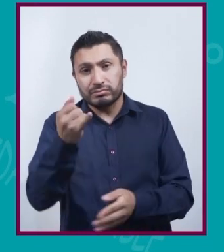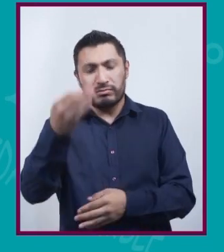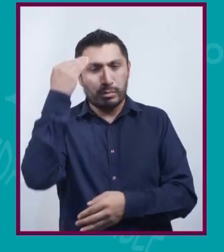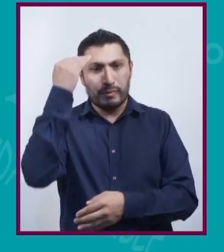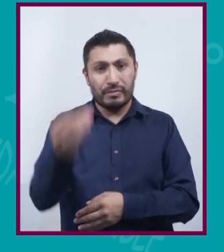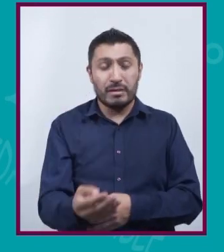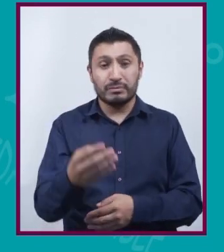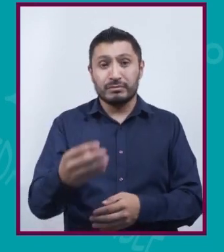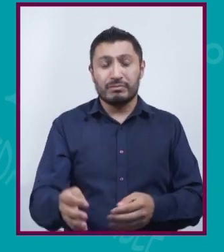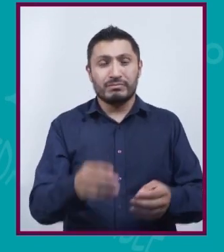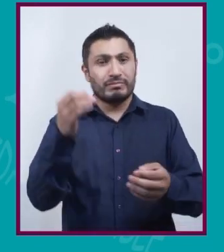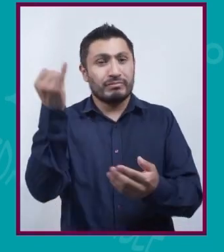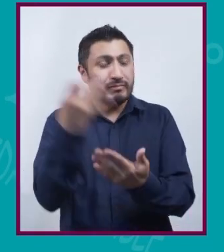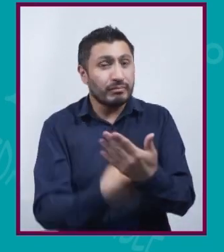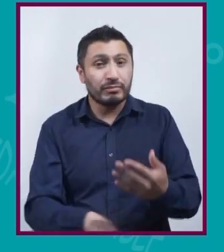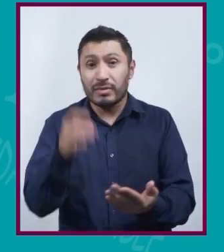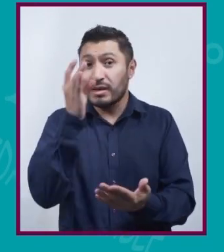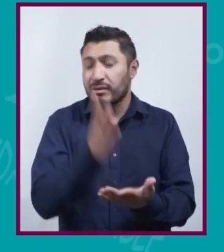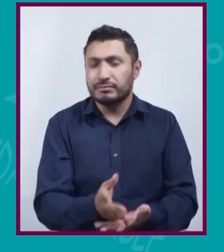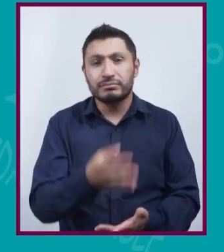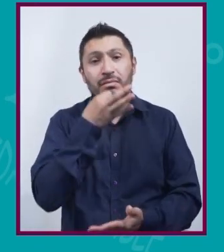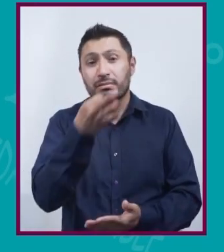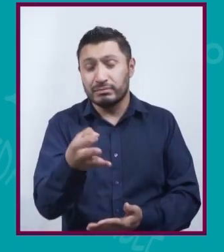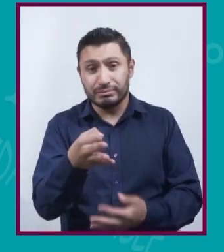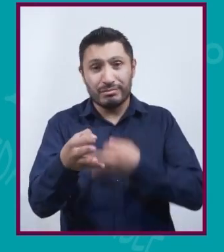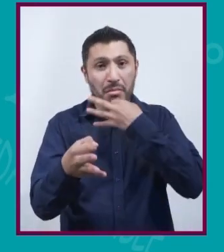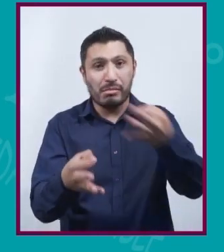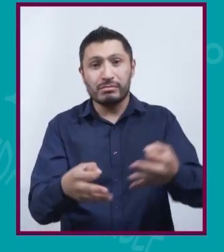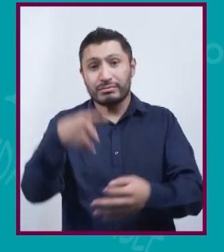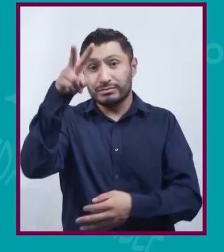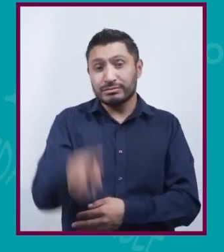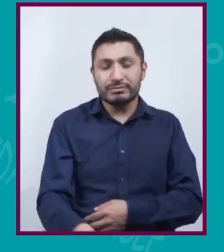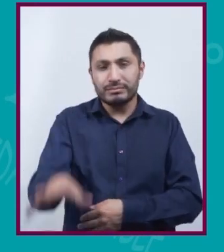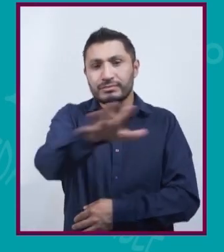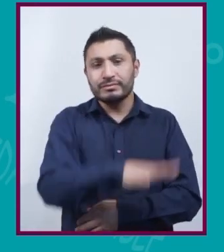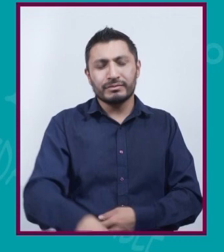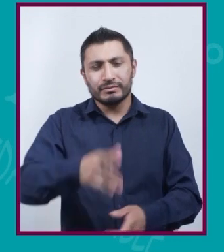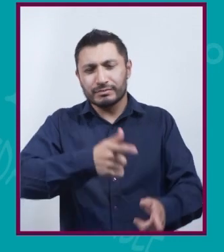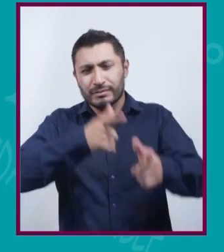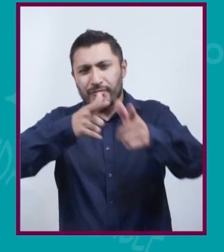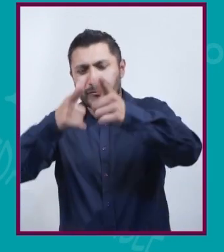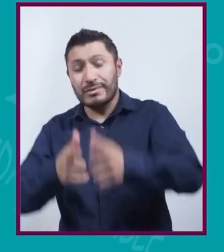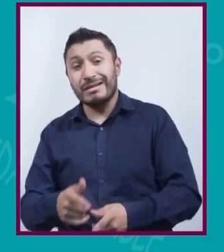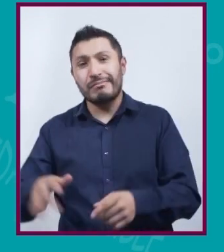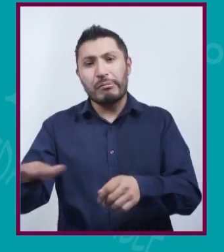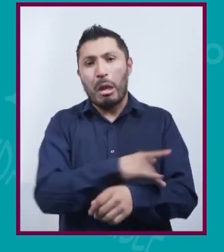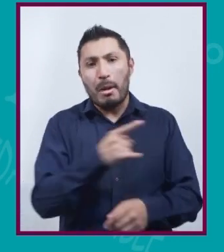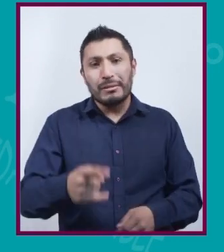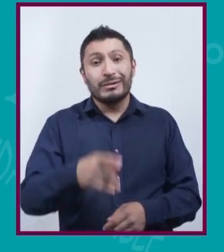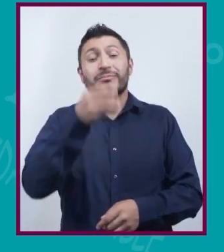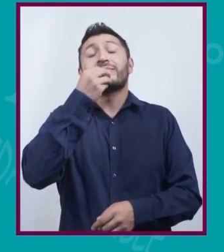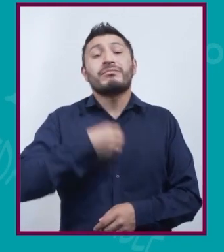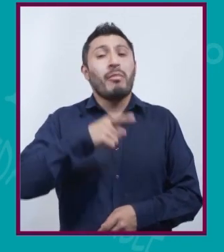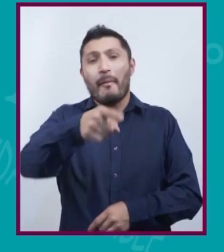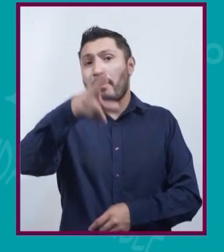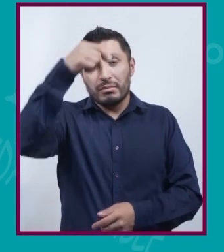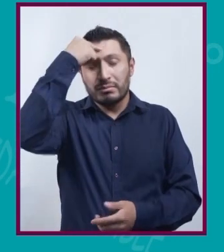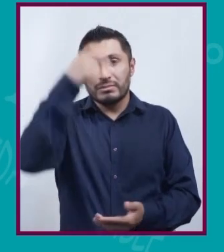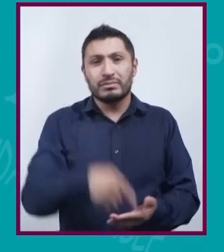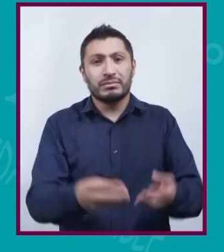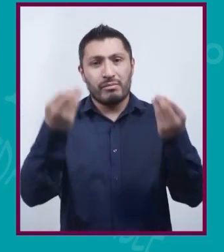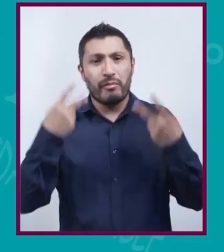un tiempo estas imágenes fueron las únicas que confirmaban la existencia de los campos de concentración, pues, aunque no lo